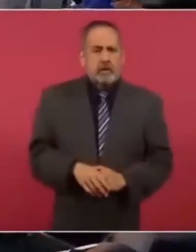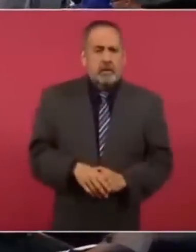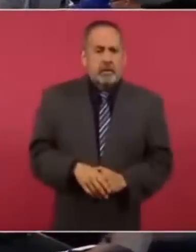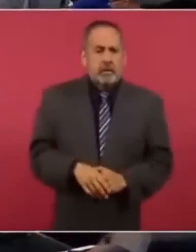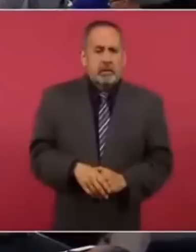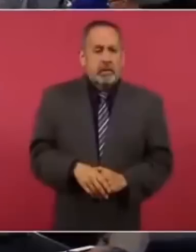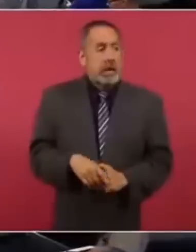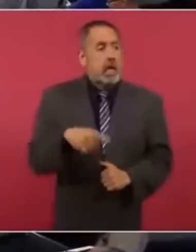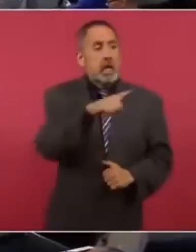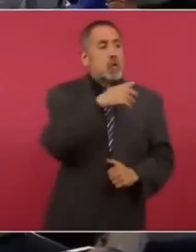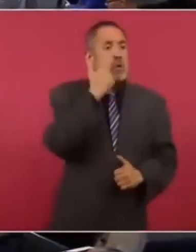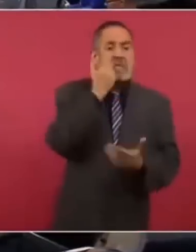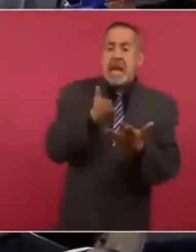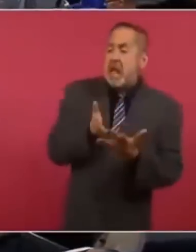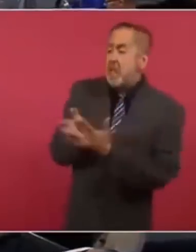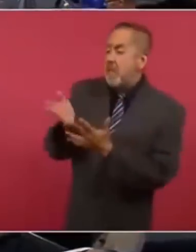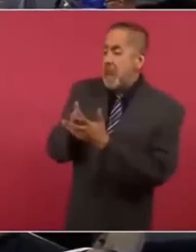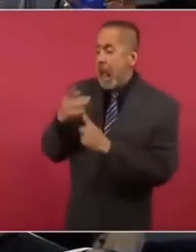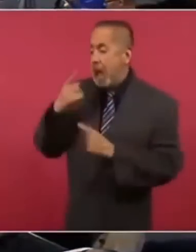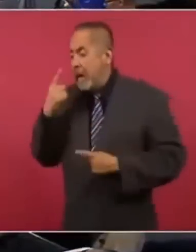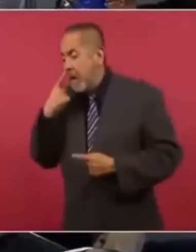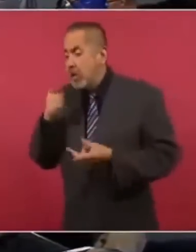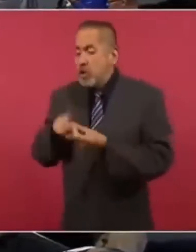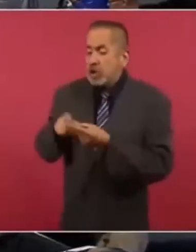Amenazan con invadir.